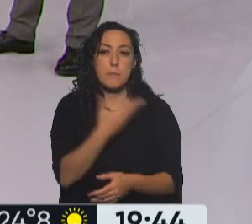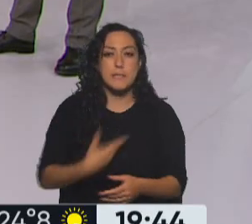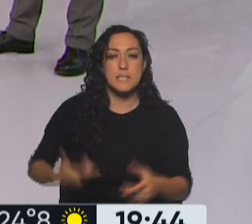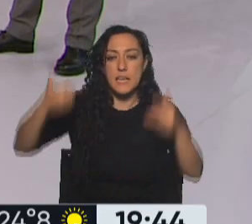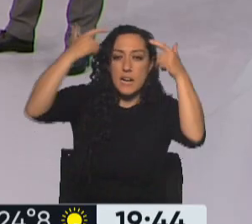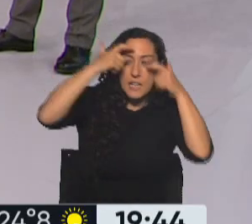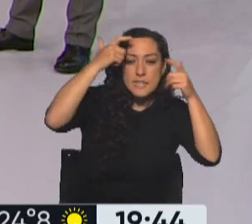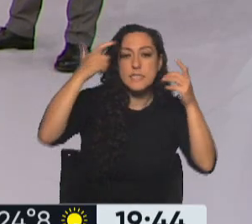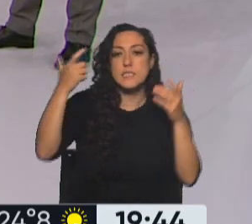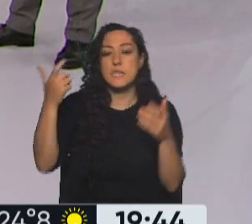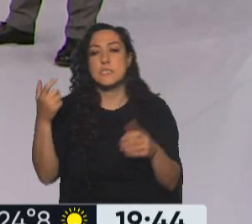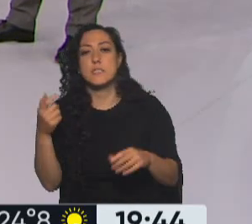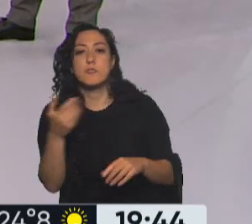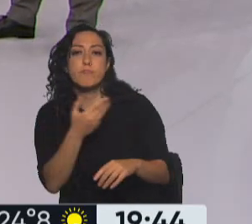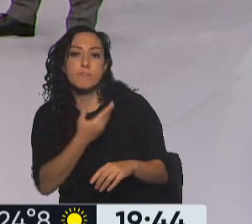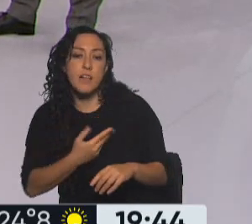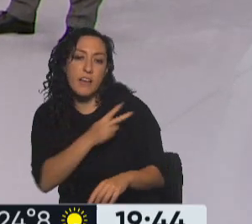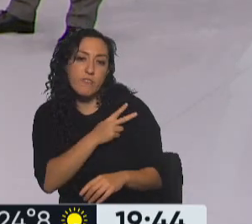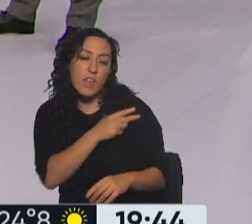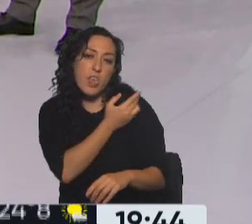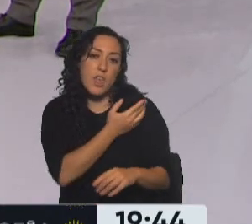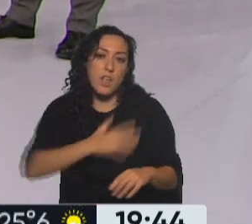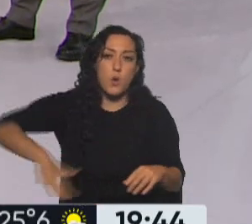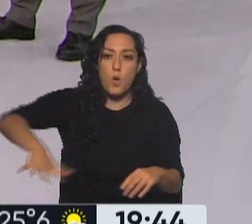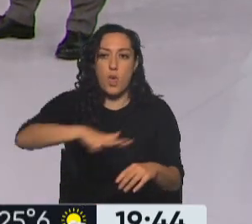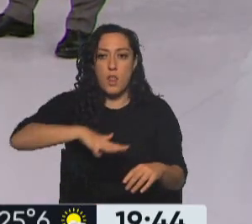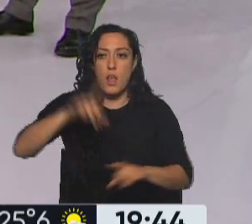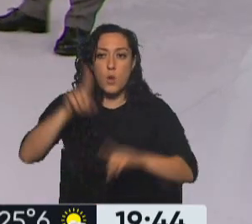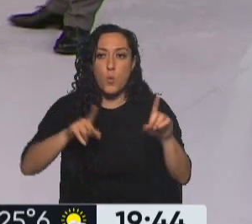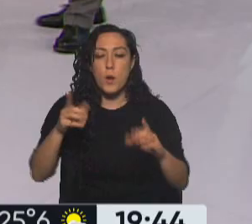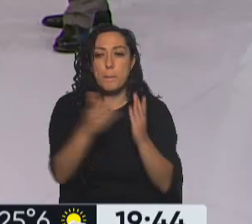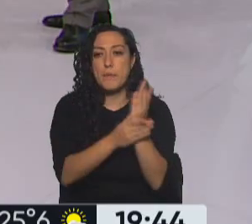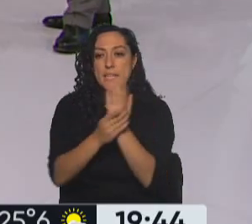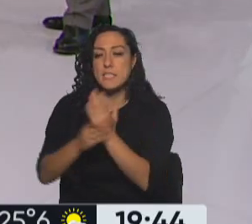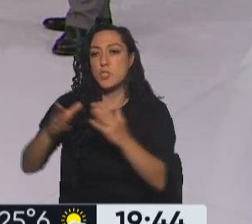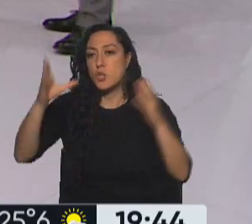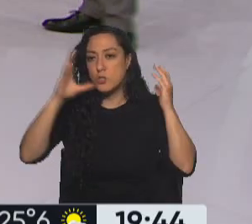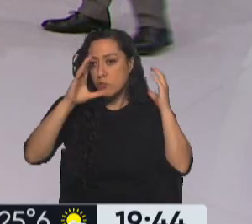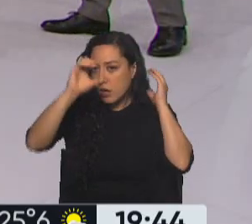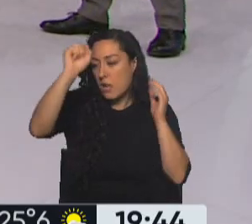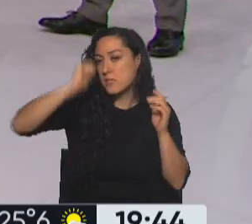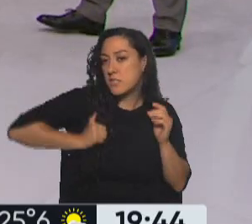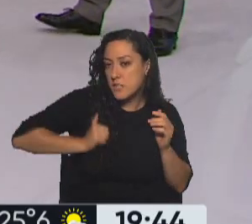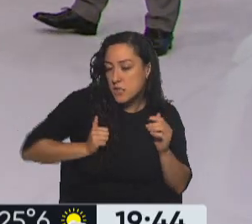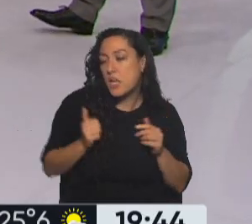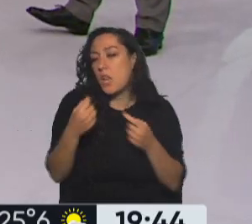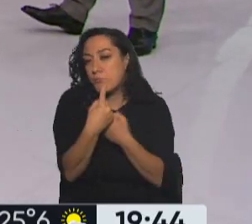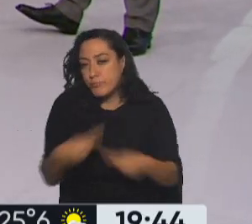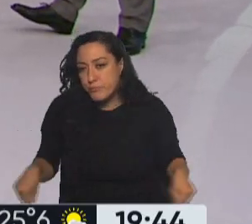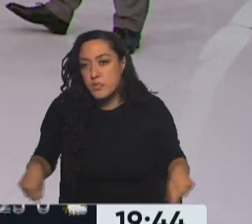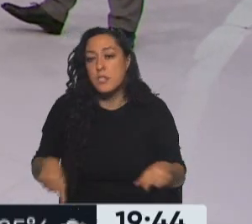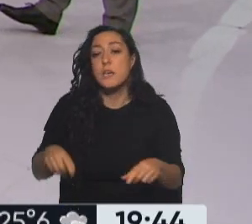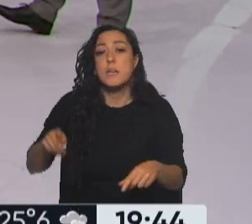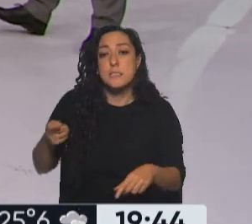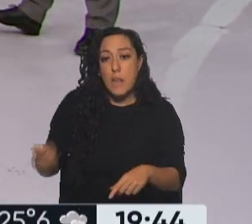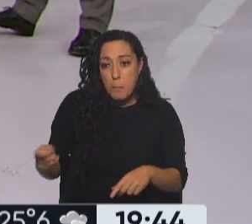reyes, hay jefes de Estado y otros que prefirieron mandar ministros, cancilleres y demás. Y en la Plaza de San Pedro van a poder estar